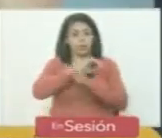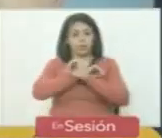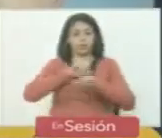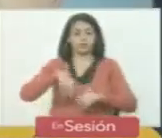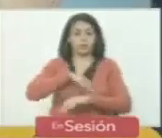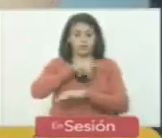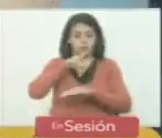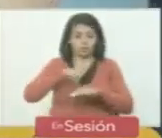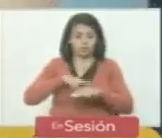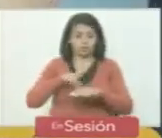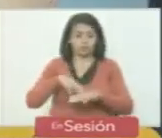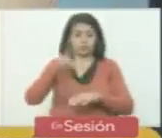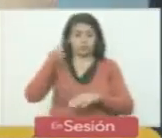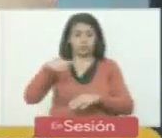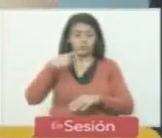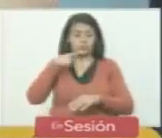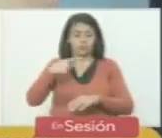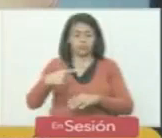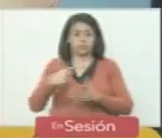Nacional, donde